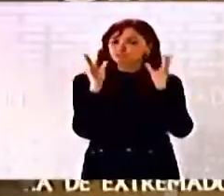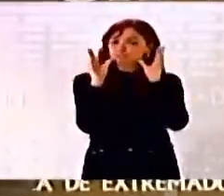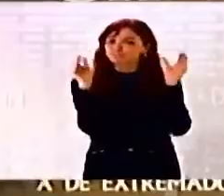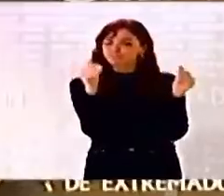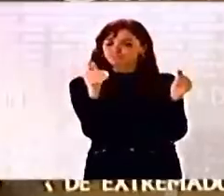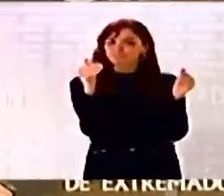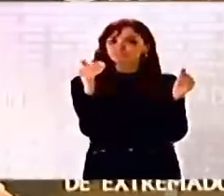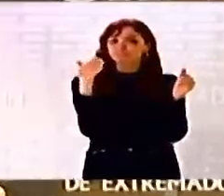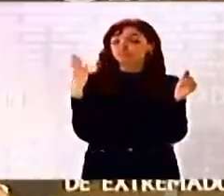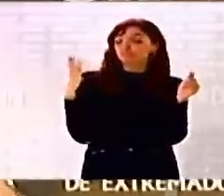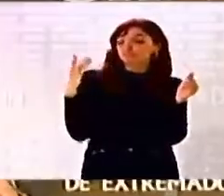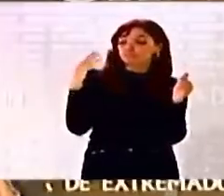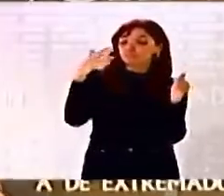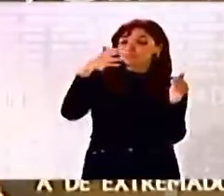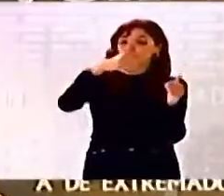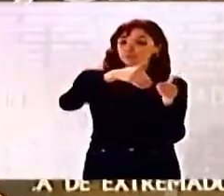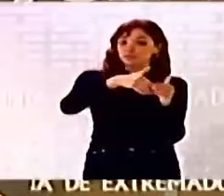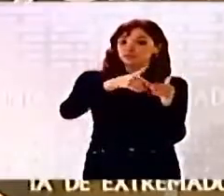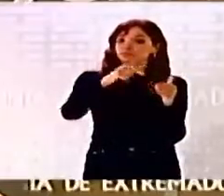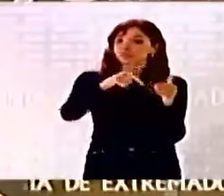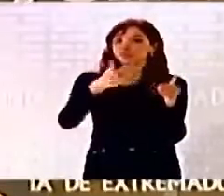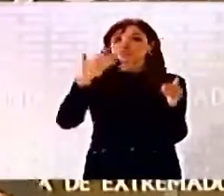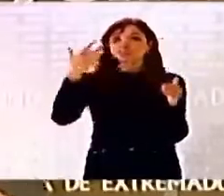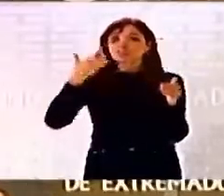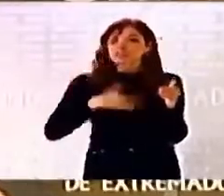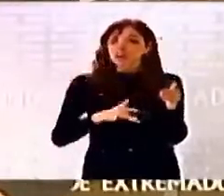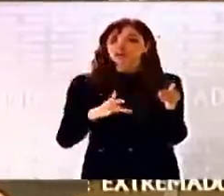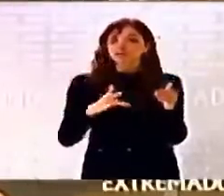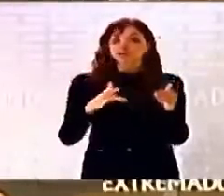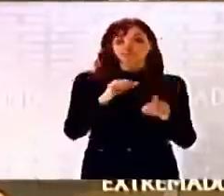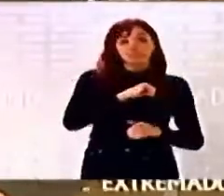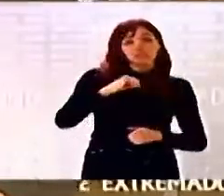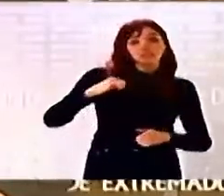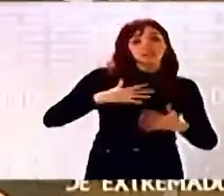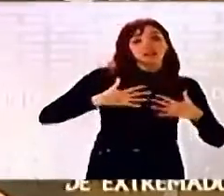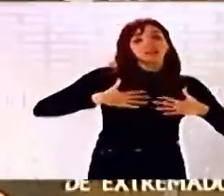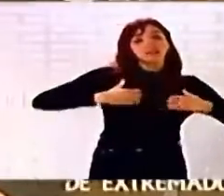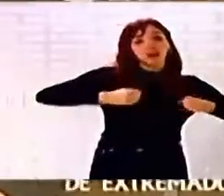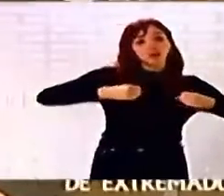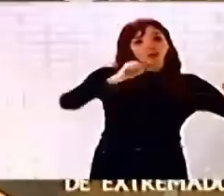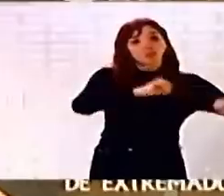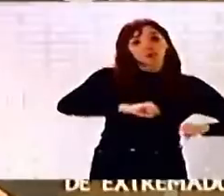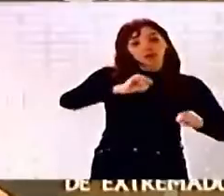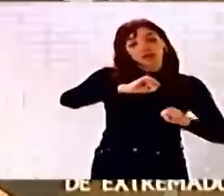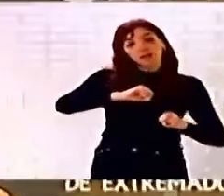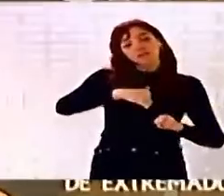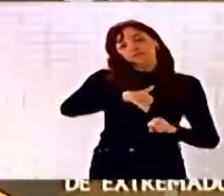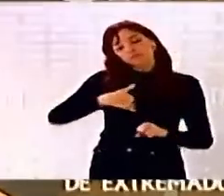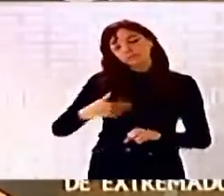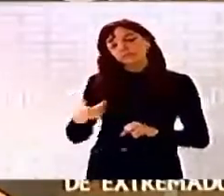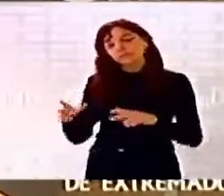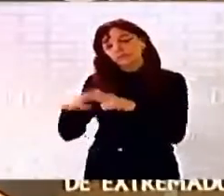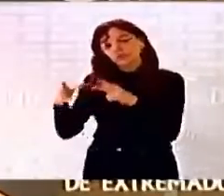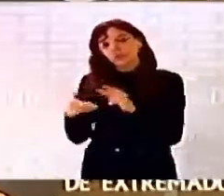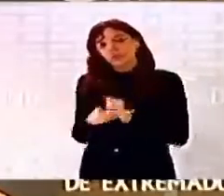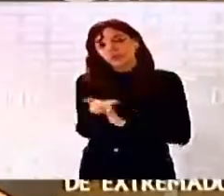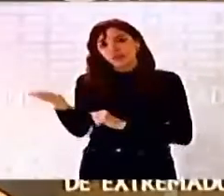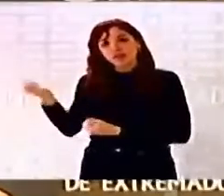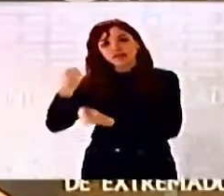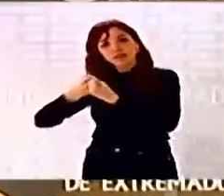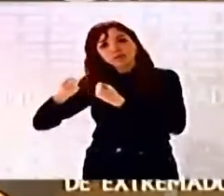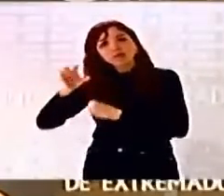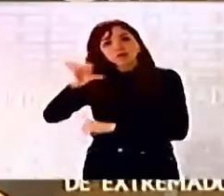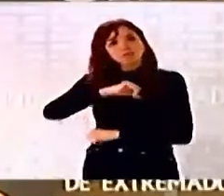que es permitir la protección de la salud con el desarrollo social y económico de nuestra